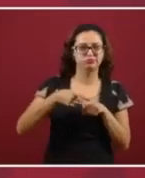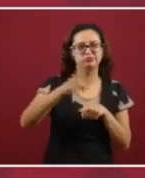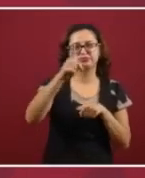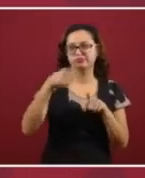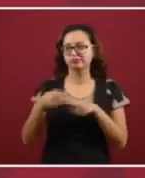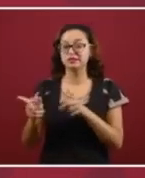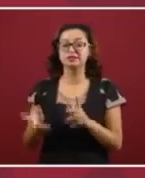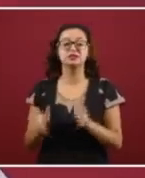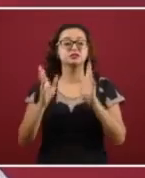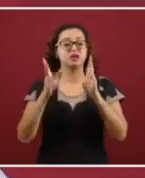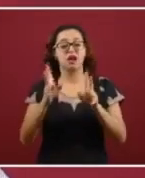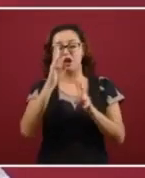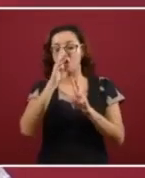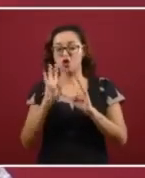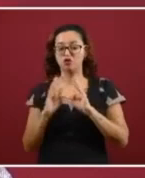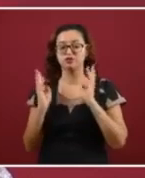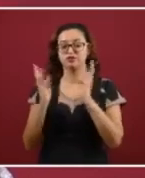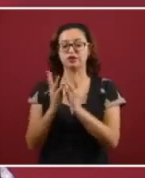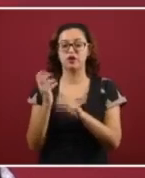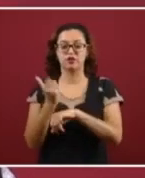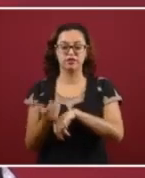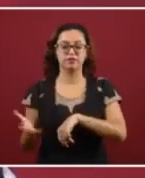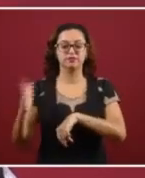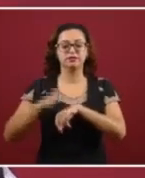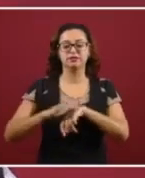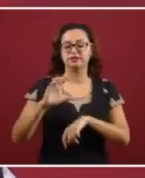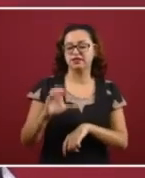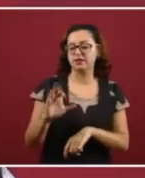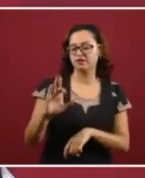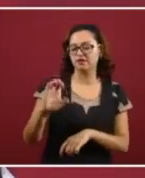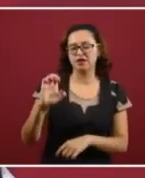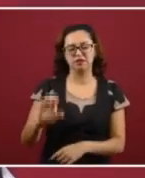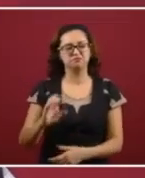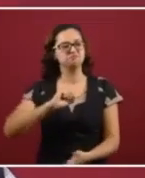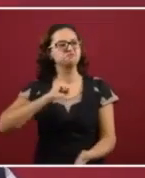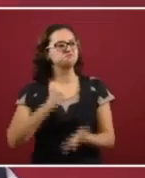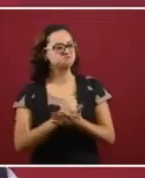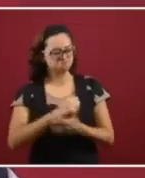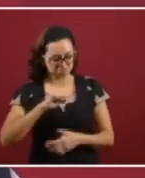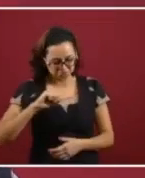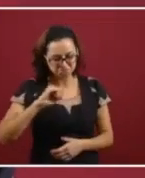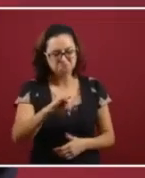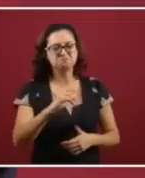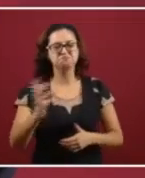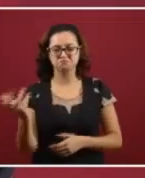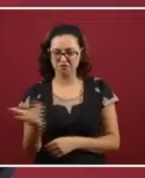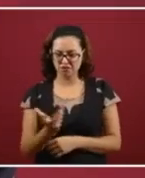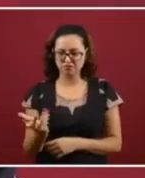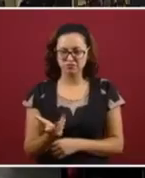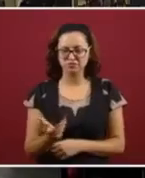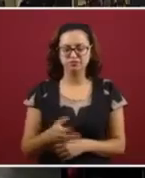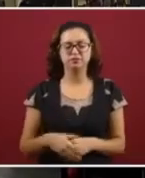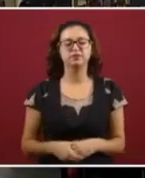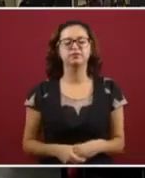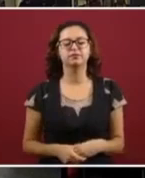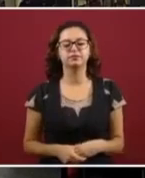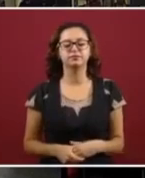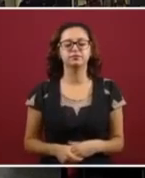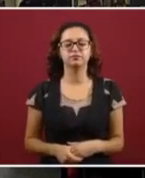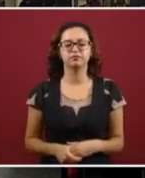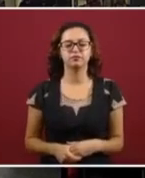Administración de la Comisión Federal de Electricidad. Y ya se